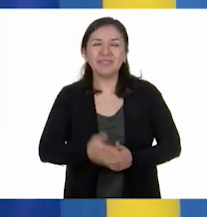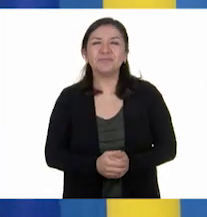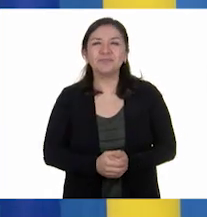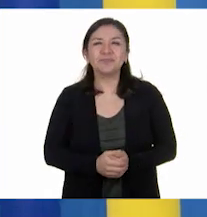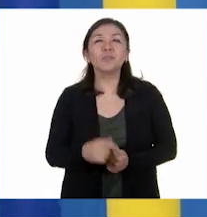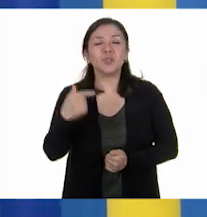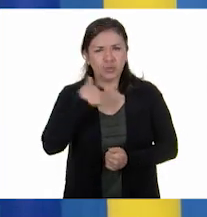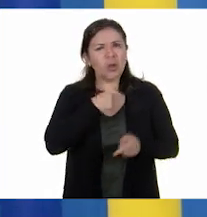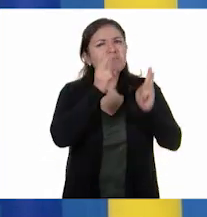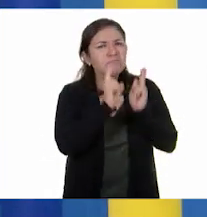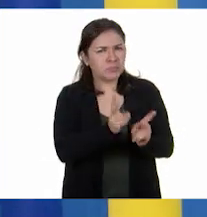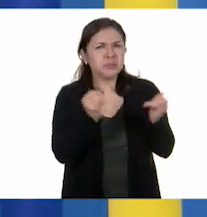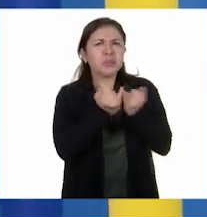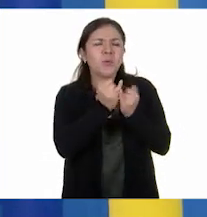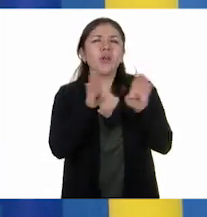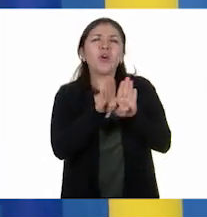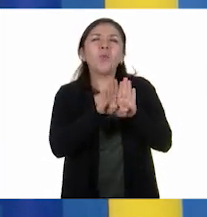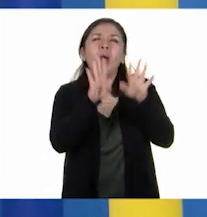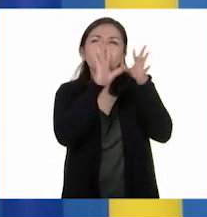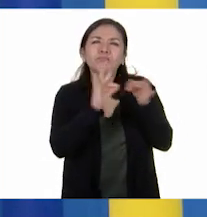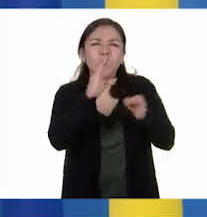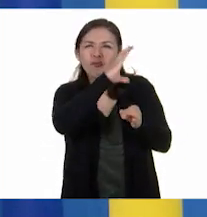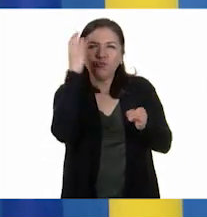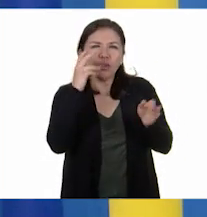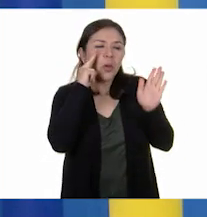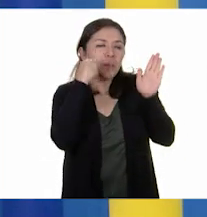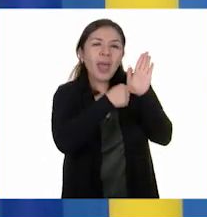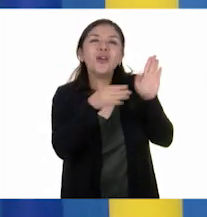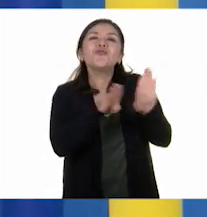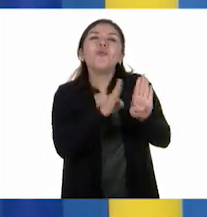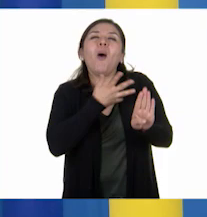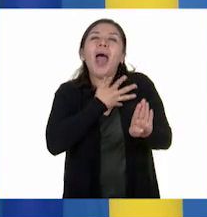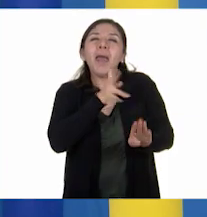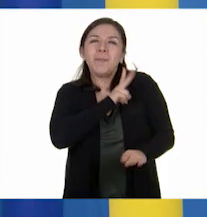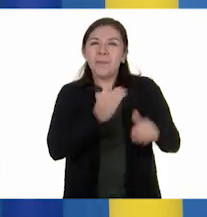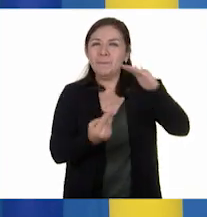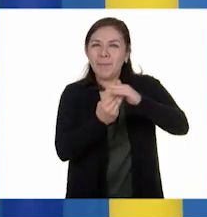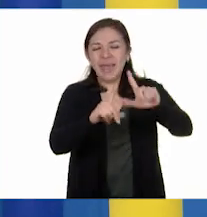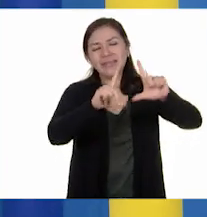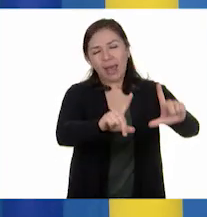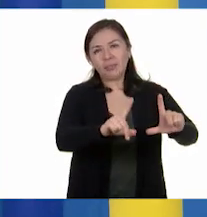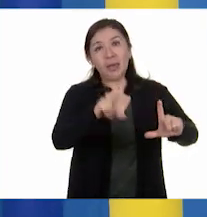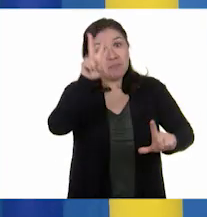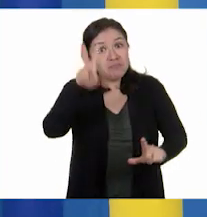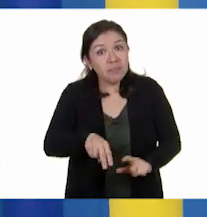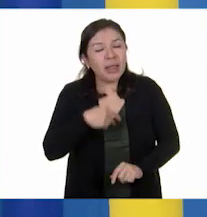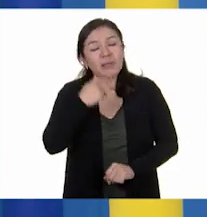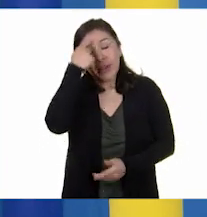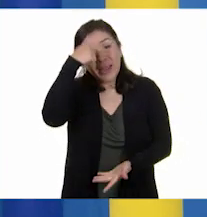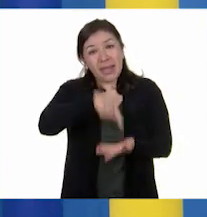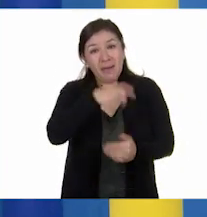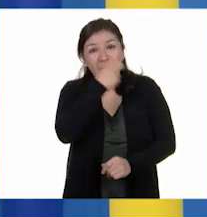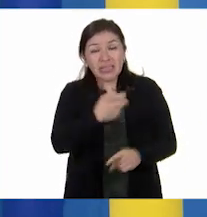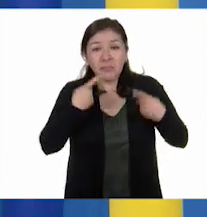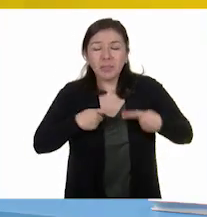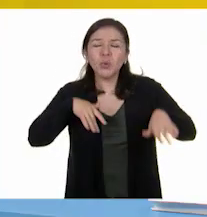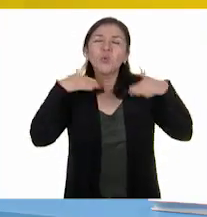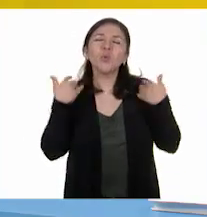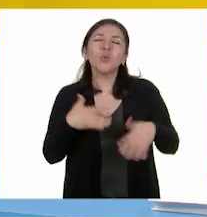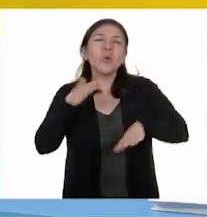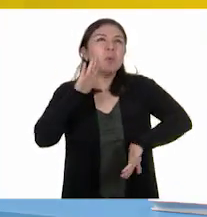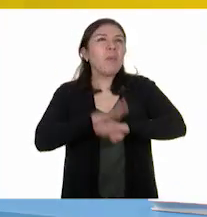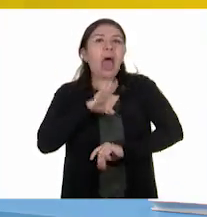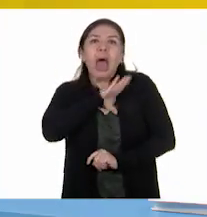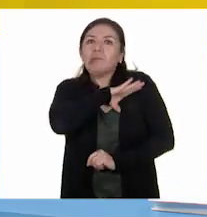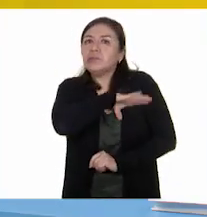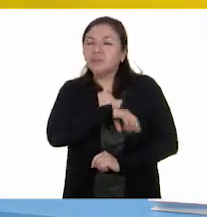enseño la foto también, como la tengo ahí en mi escritorio. Y la verdad es que creo que es un personaje muy apasionante. Sí,